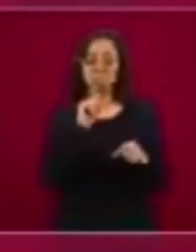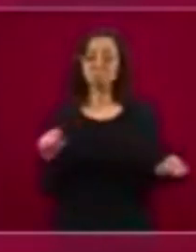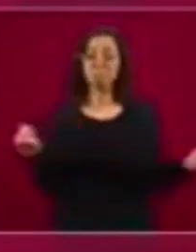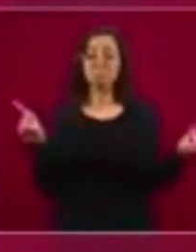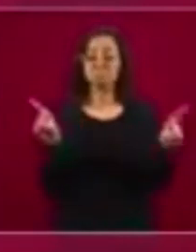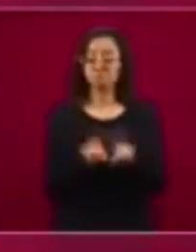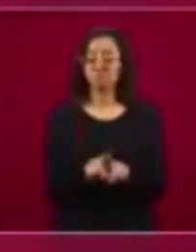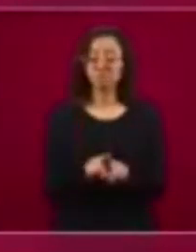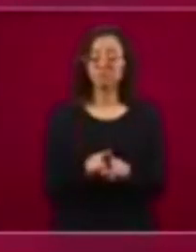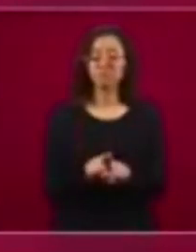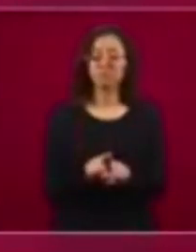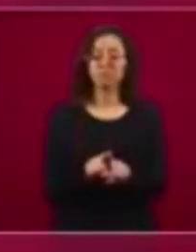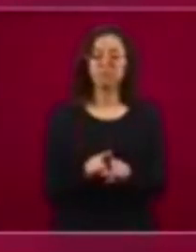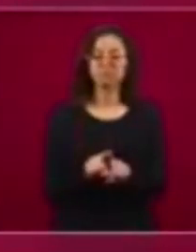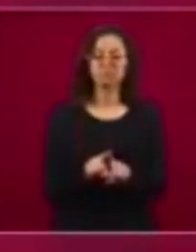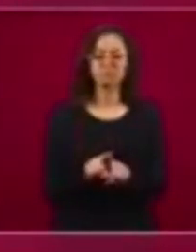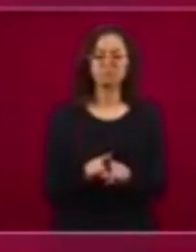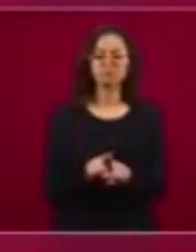en